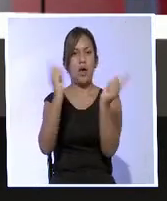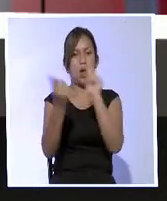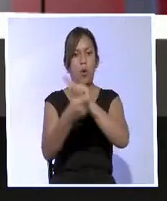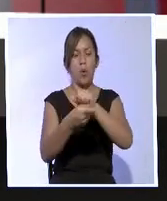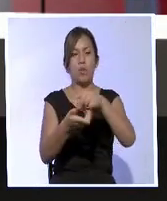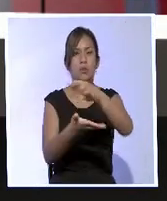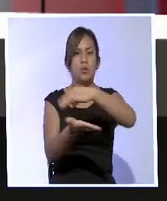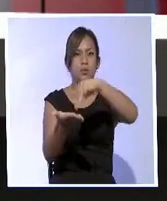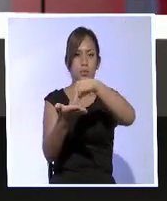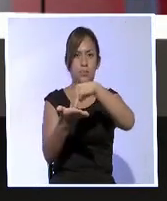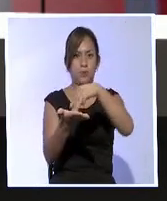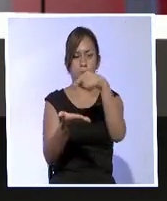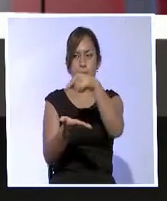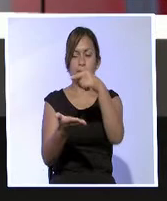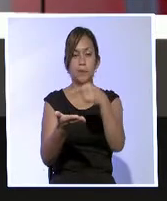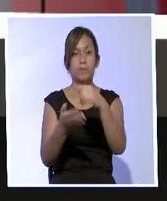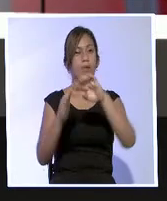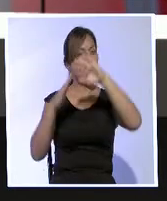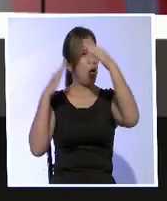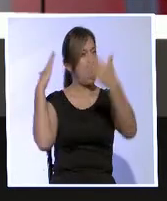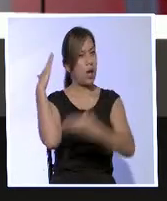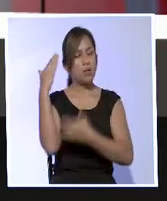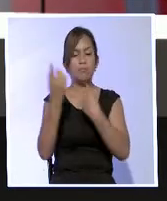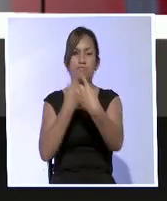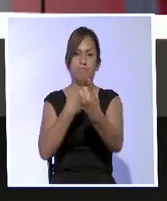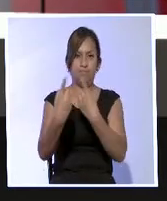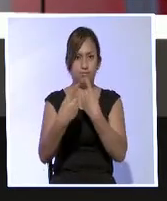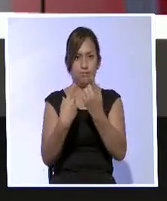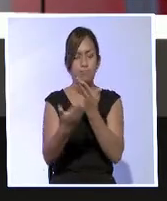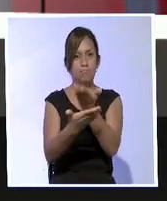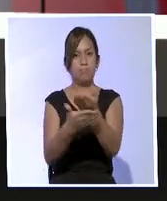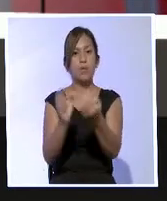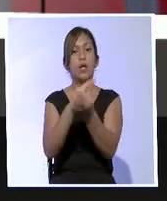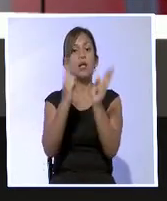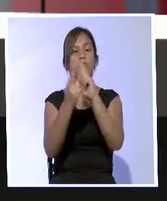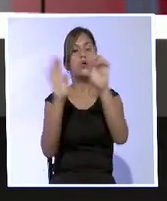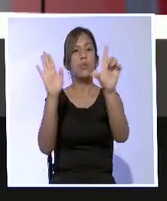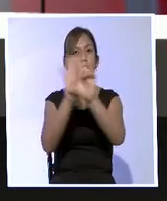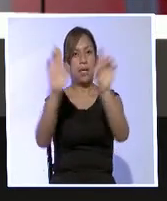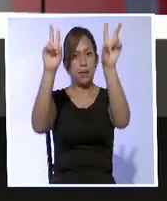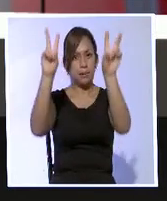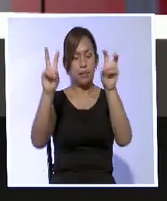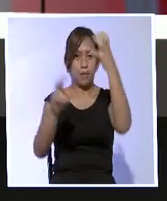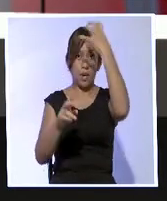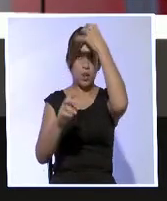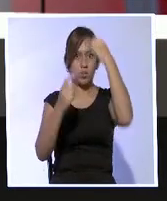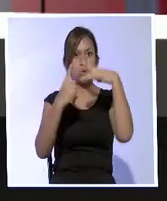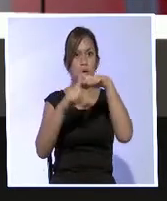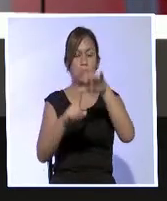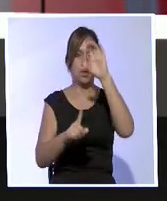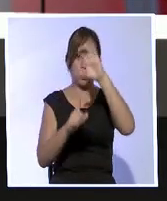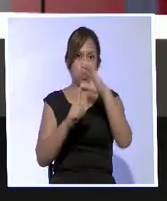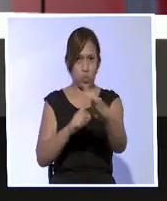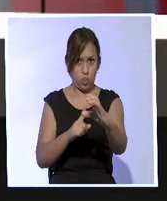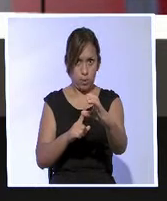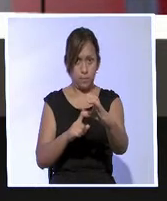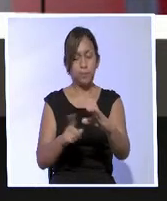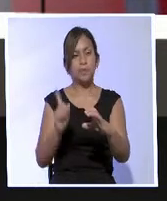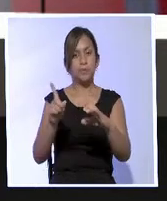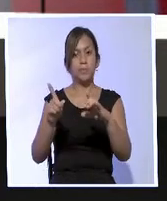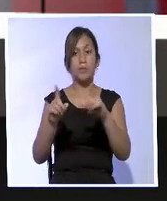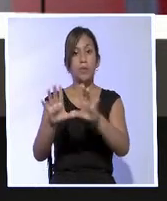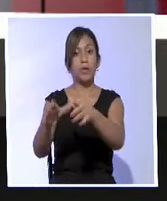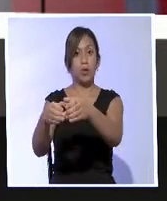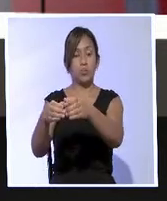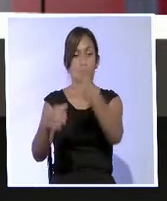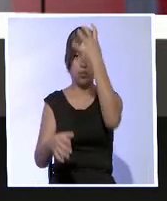participar de las jornadas de diálogo social en torno a la propuesta de reformas a la ley orgánica de educación intercultural que lleva adelante la